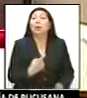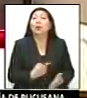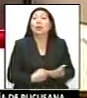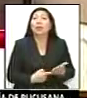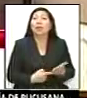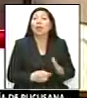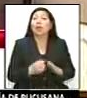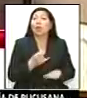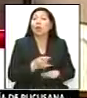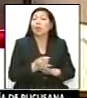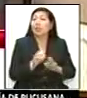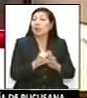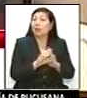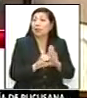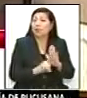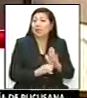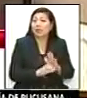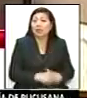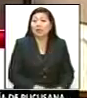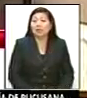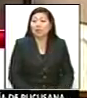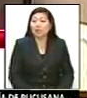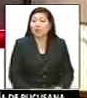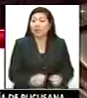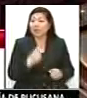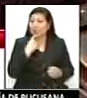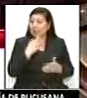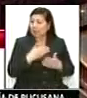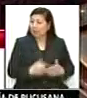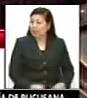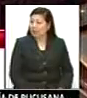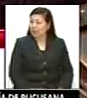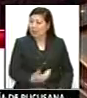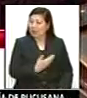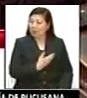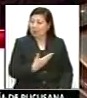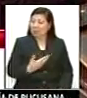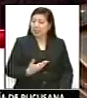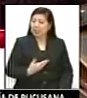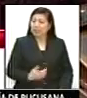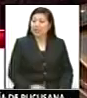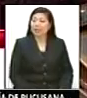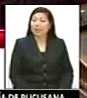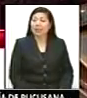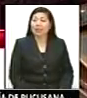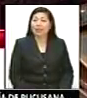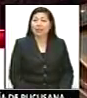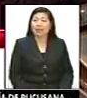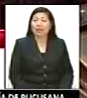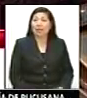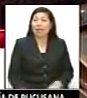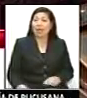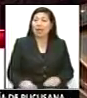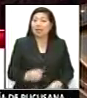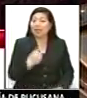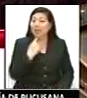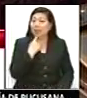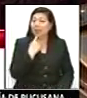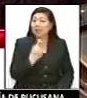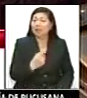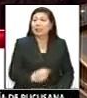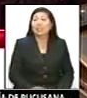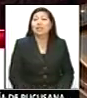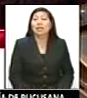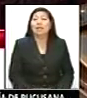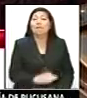es inconstitucional? Sí, el presidente de la República ha hecho expresa mención